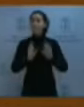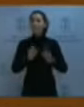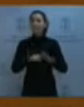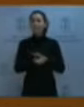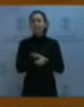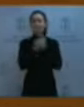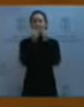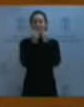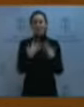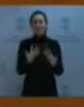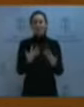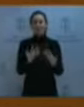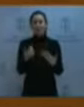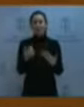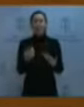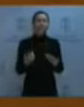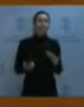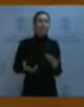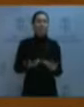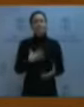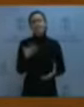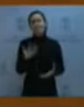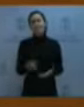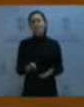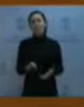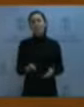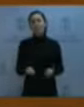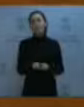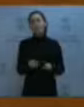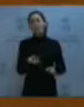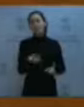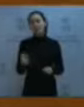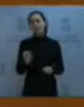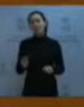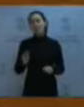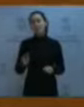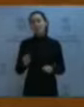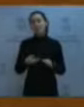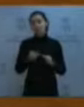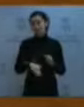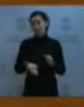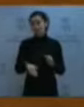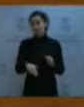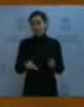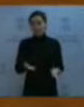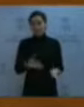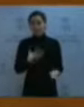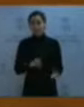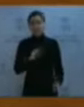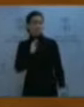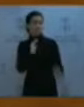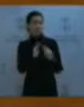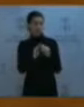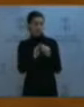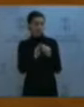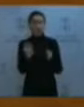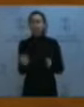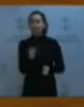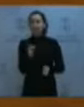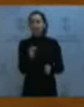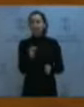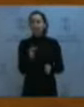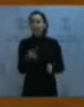mejor, seguramente necesitaríamos recurrir menos a la deuda. Estaremos de acuerdo en eso, porque la cuestión no es deuda sí o